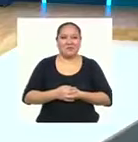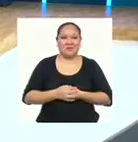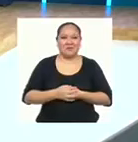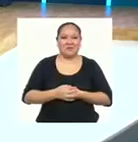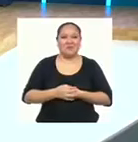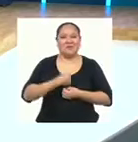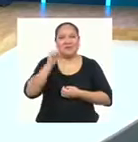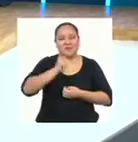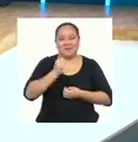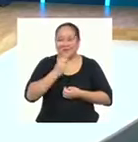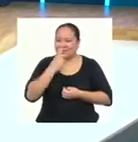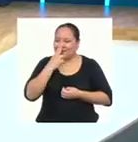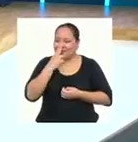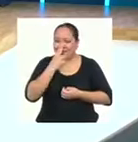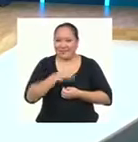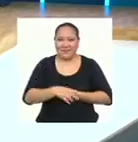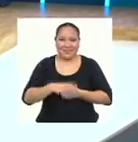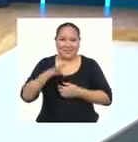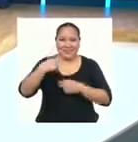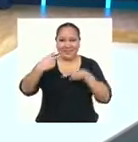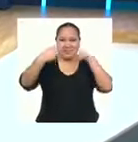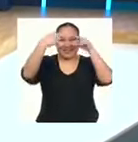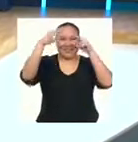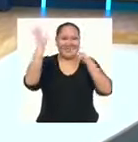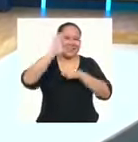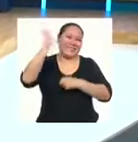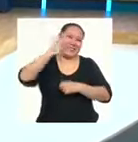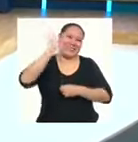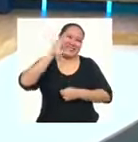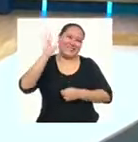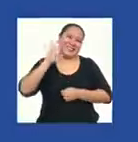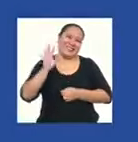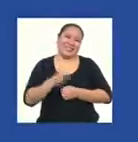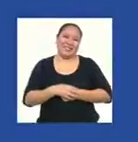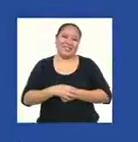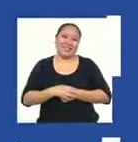¡Así es, tocino! ¡Nos vemos pronto! ¡Chau, chau!